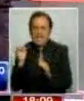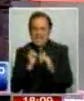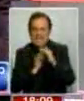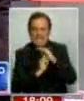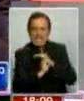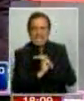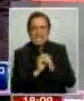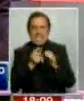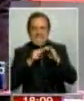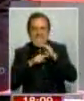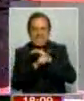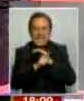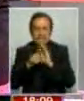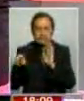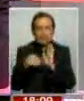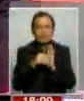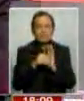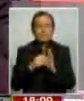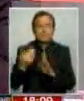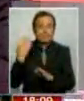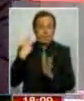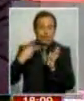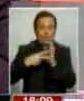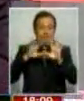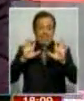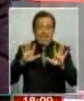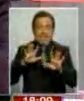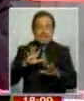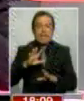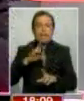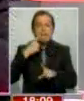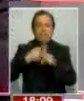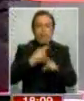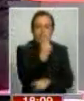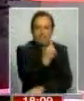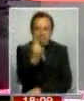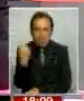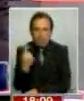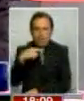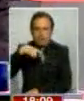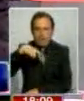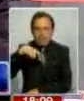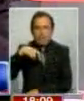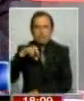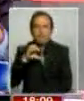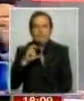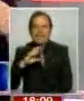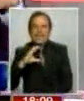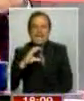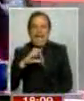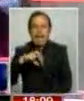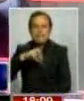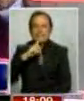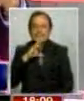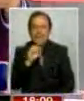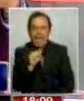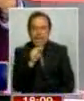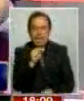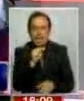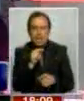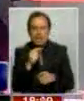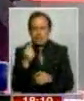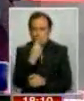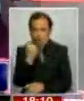al ingreso per cápita que Chile tenía en el año 2010... y por tanto, digamos, similar ingreso per cápita, todos los países